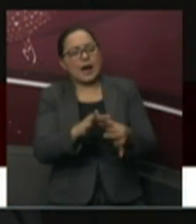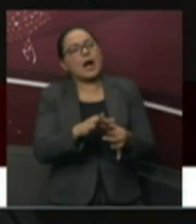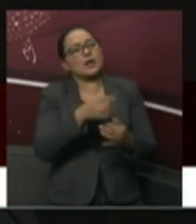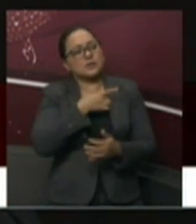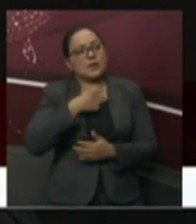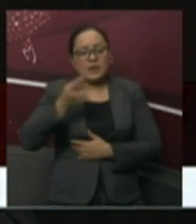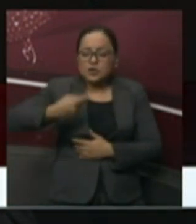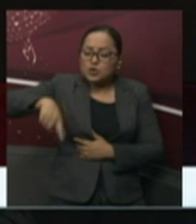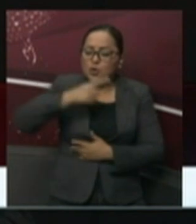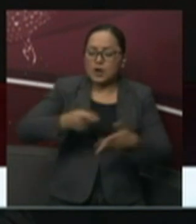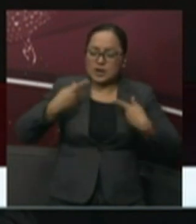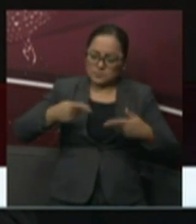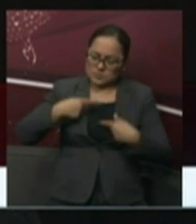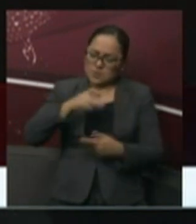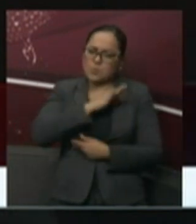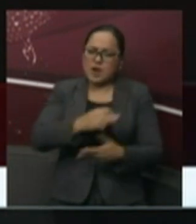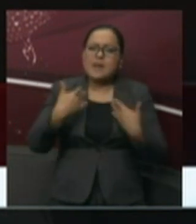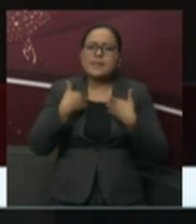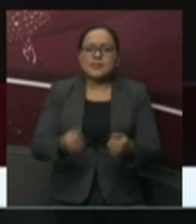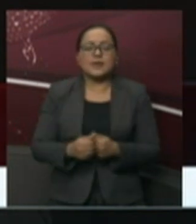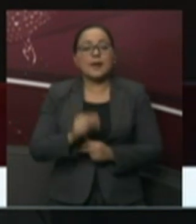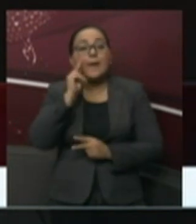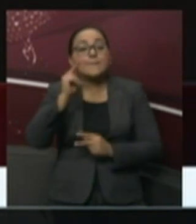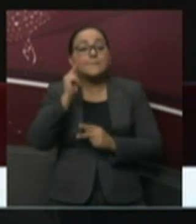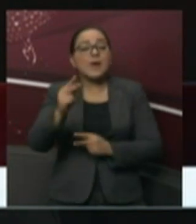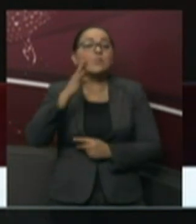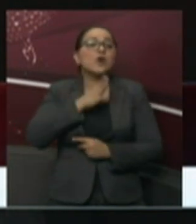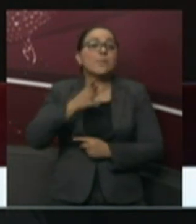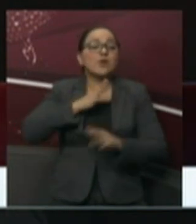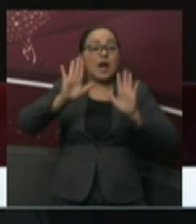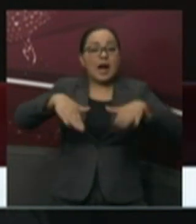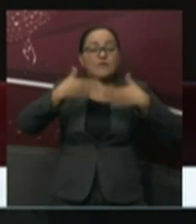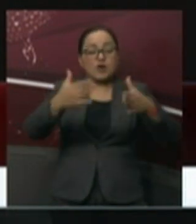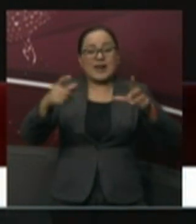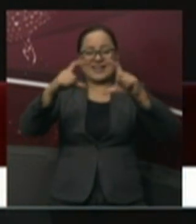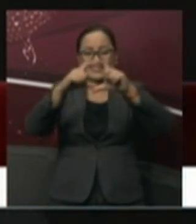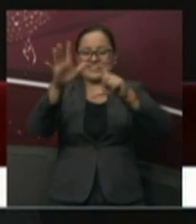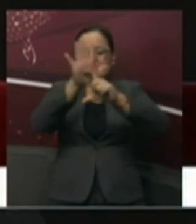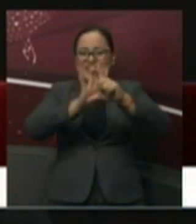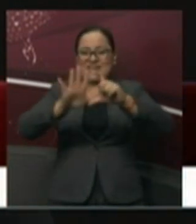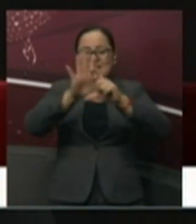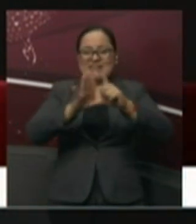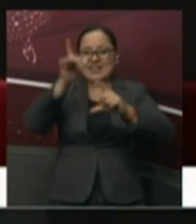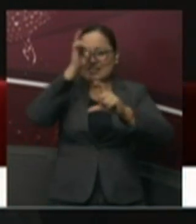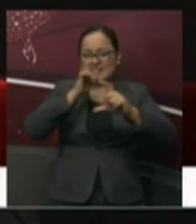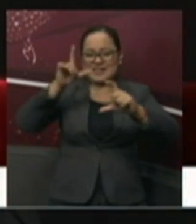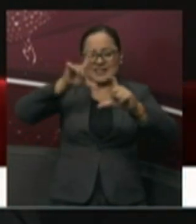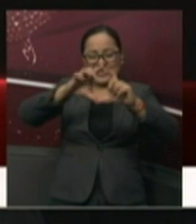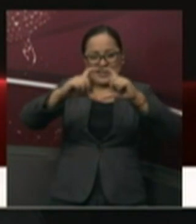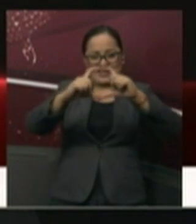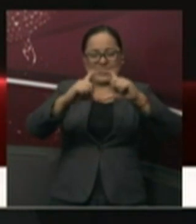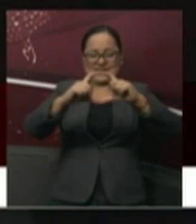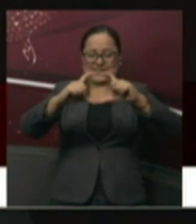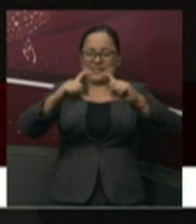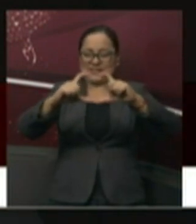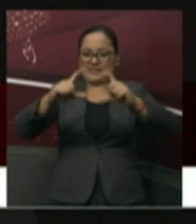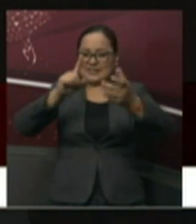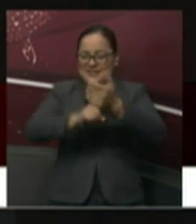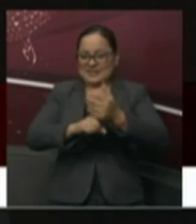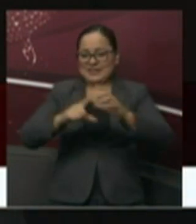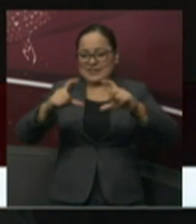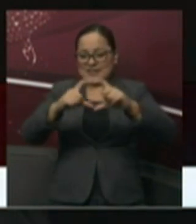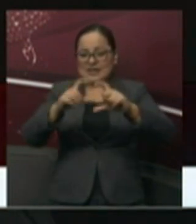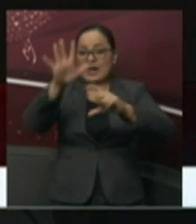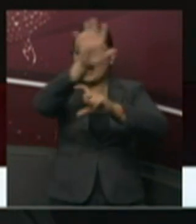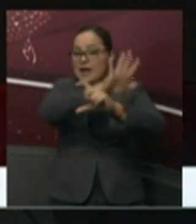la Unión, es absolutamente legible. Aparece en el centro el escudo nacional, el celebérrimo escudo nacional, que además ya